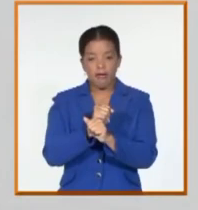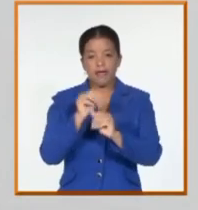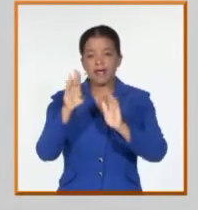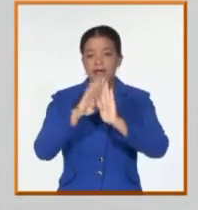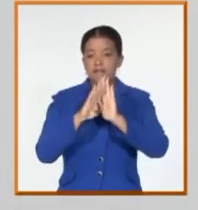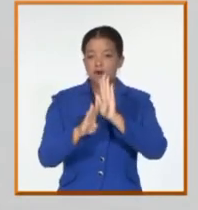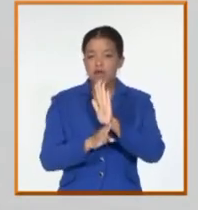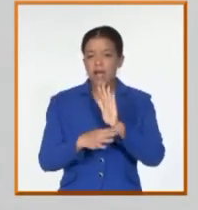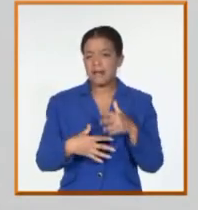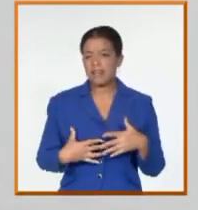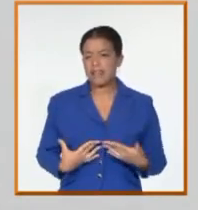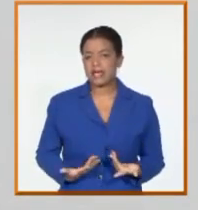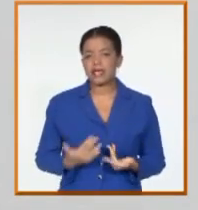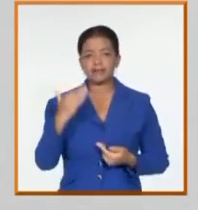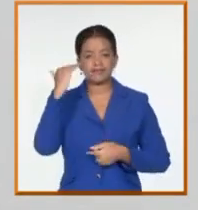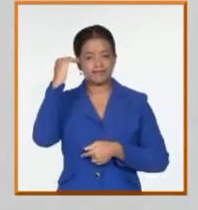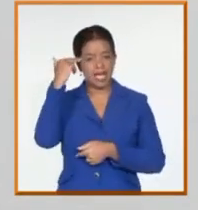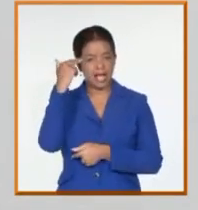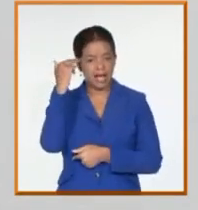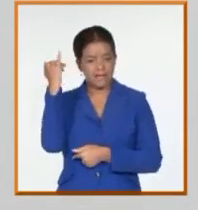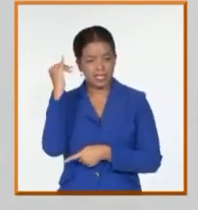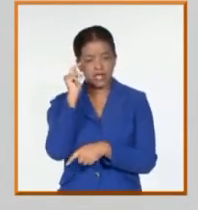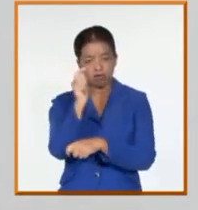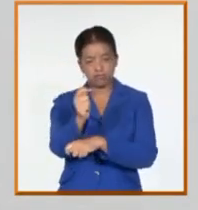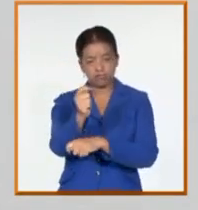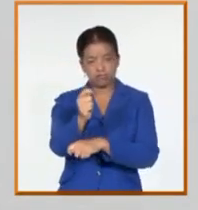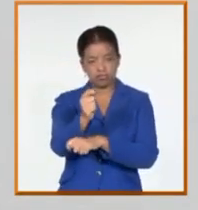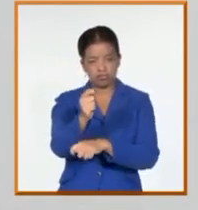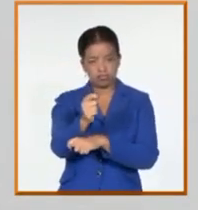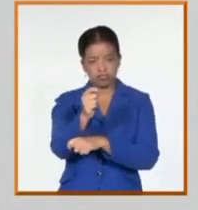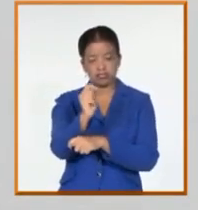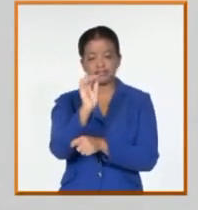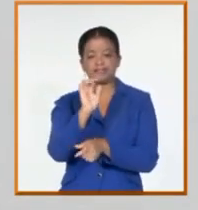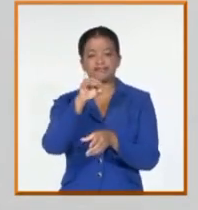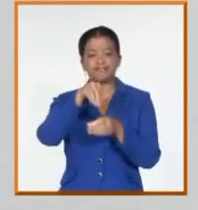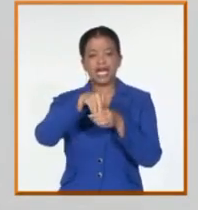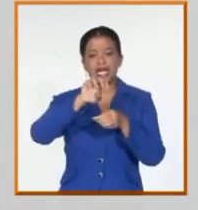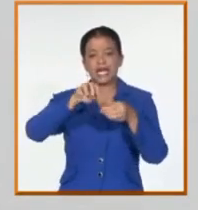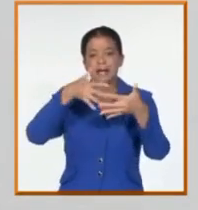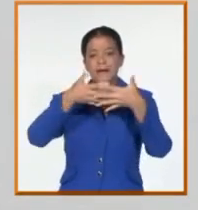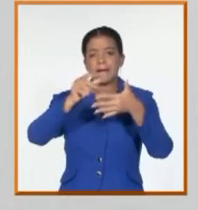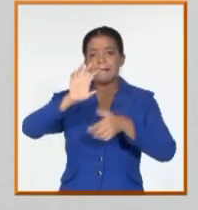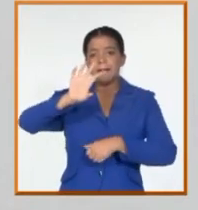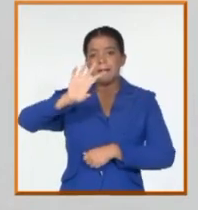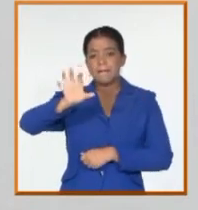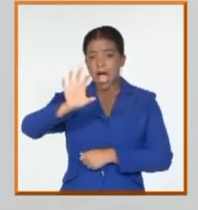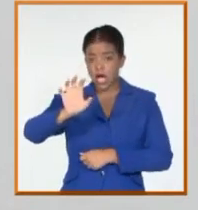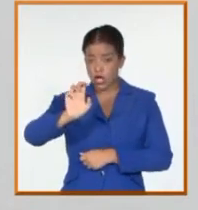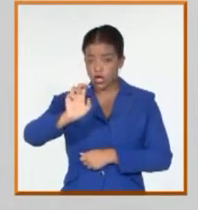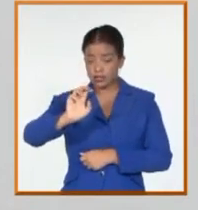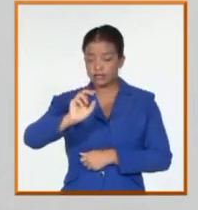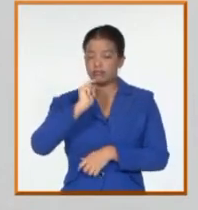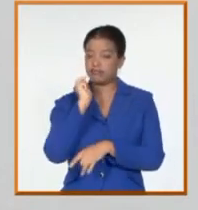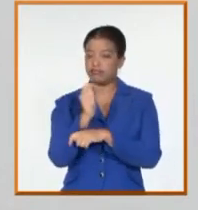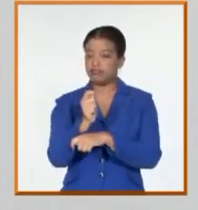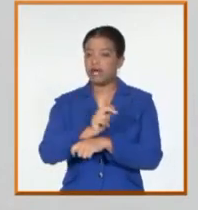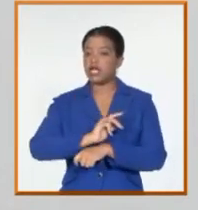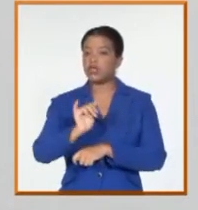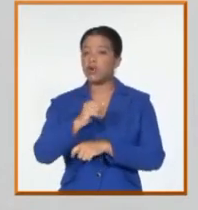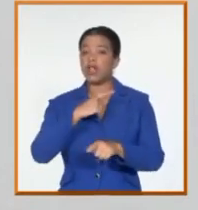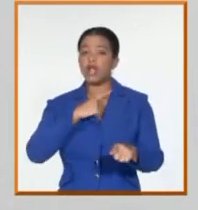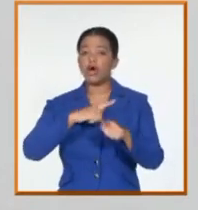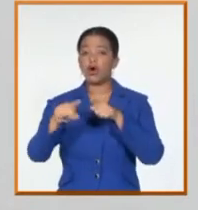y habilitación de prácticas de instituciones bancarias y estamos también viéndolo con una escuela